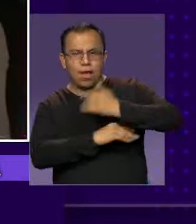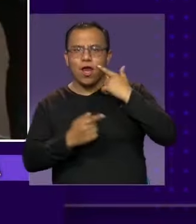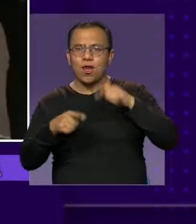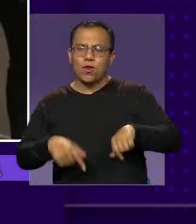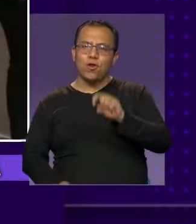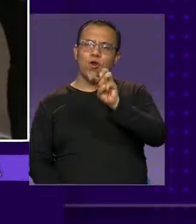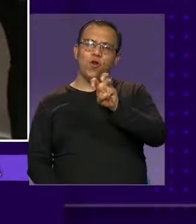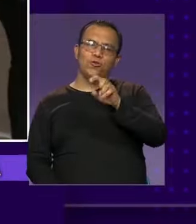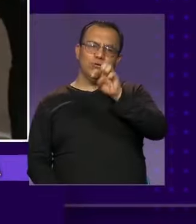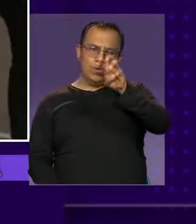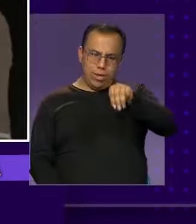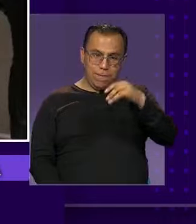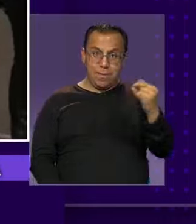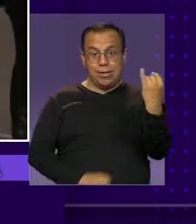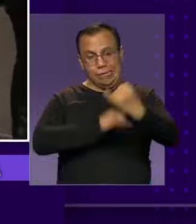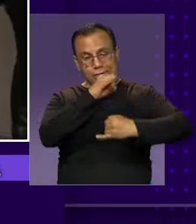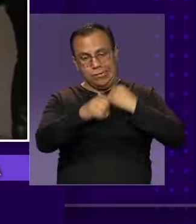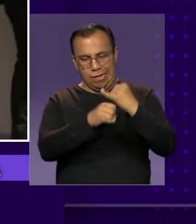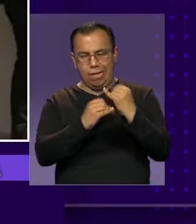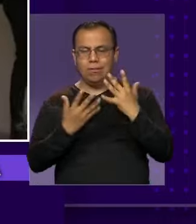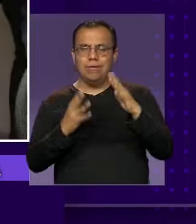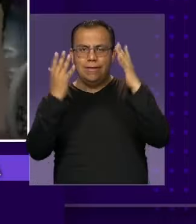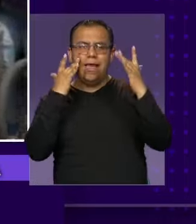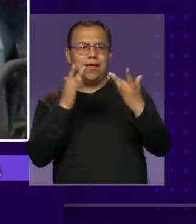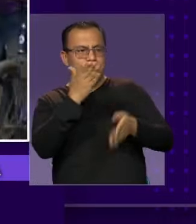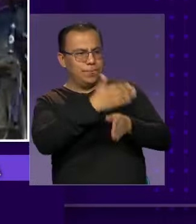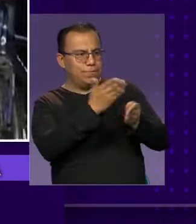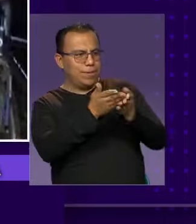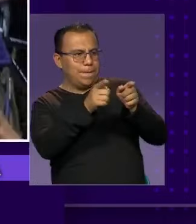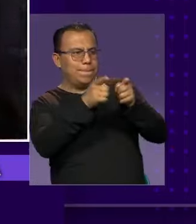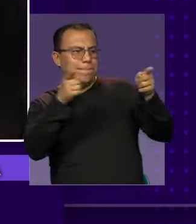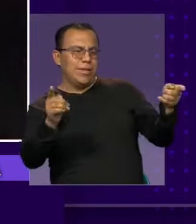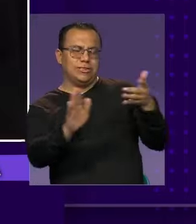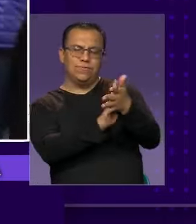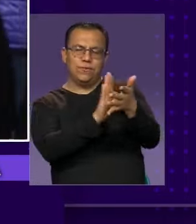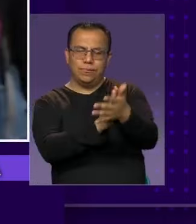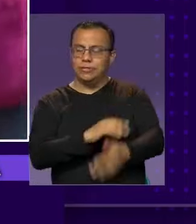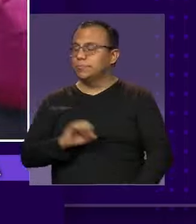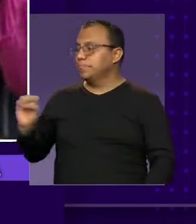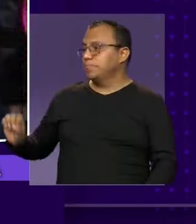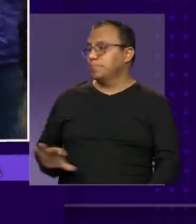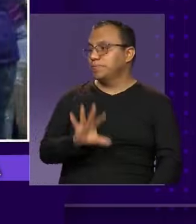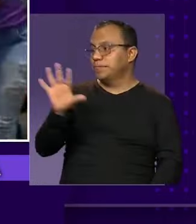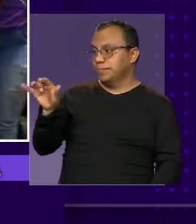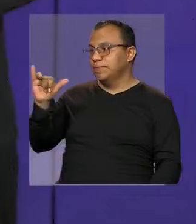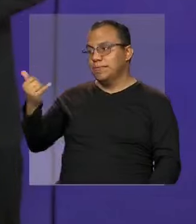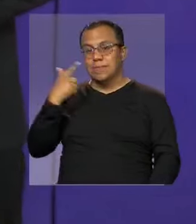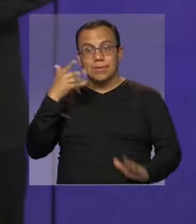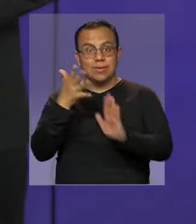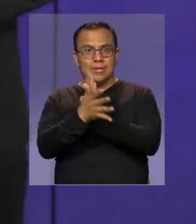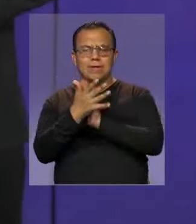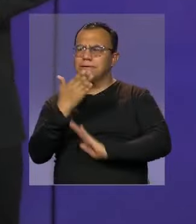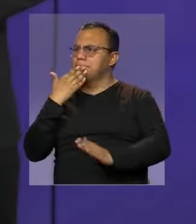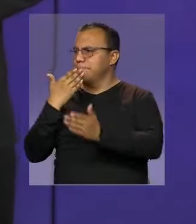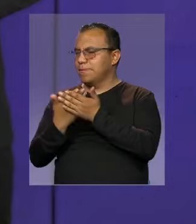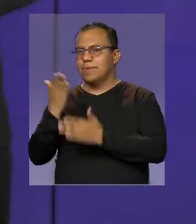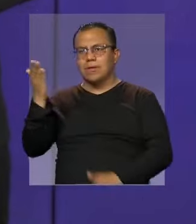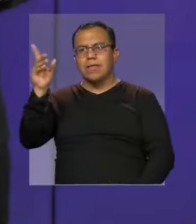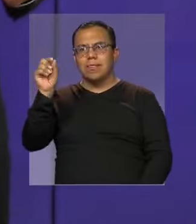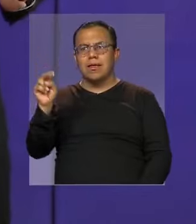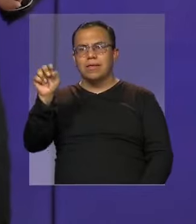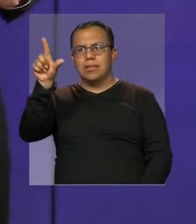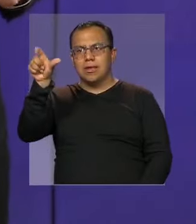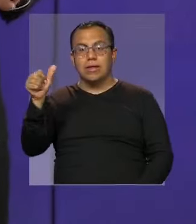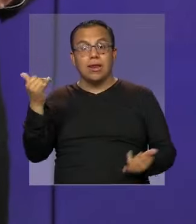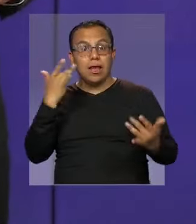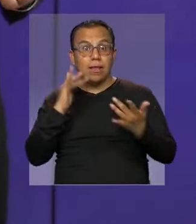en la conmemoración del Día Internacional de la Mujer. Cristian, continúe usted con más información en estudio. Claro que sí, continuamos con más información. Muchas gracias, Daniela.